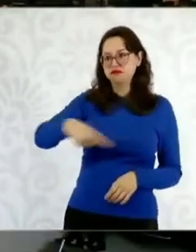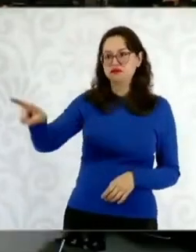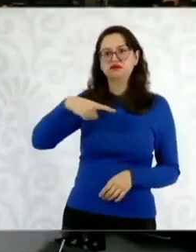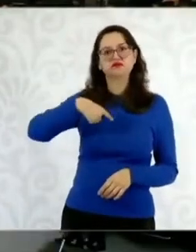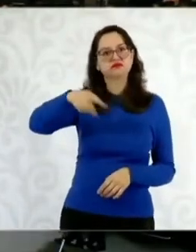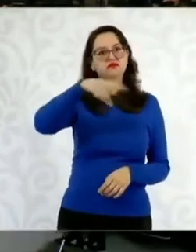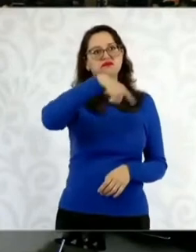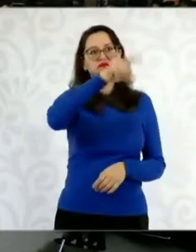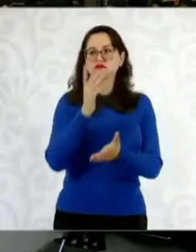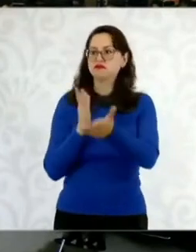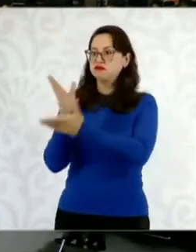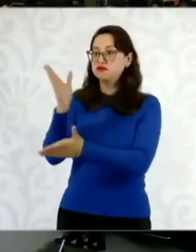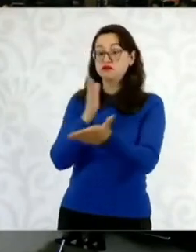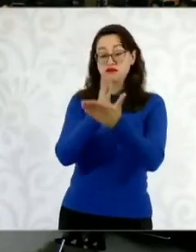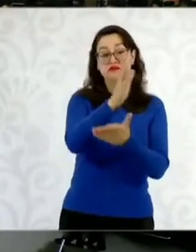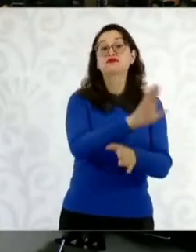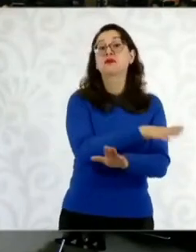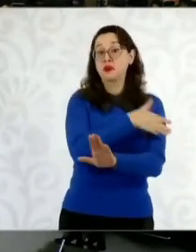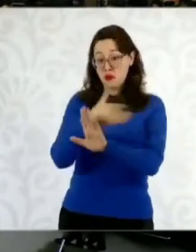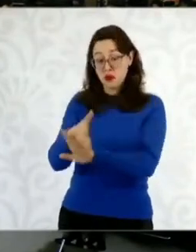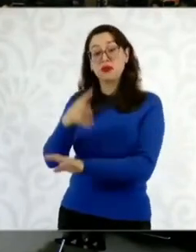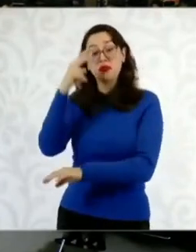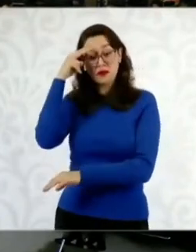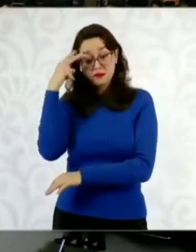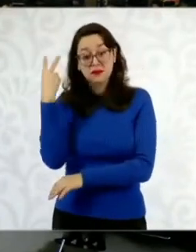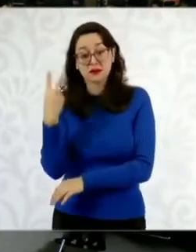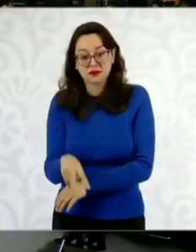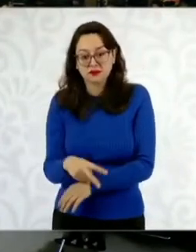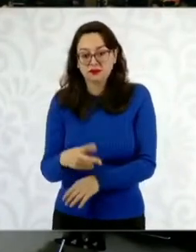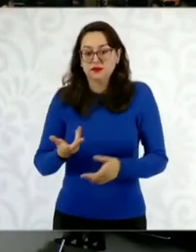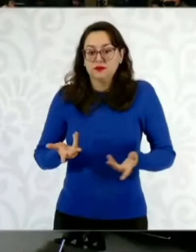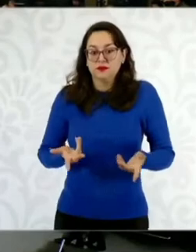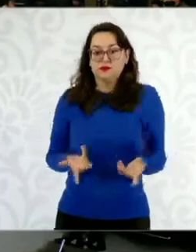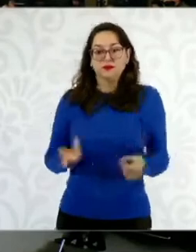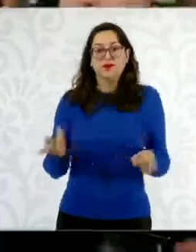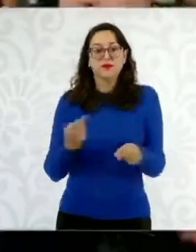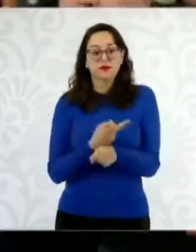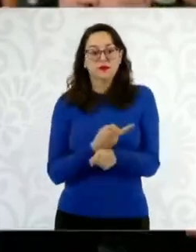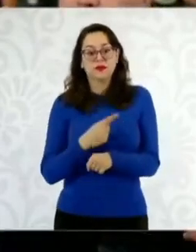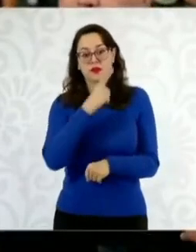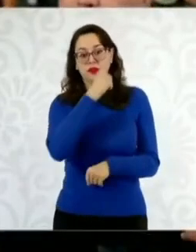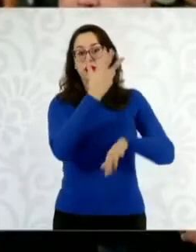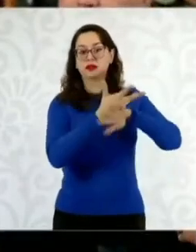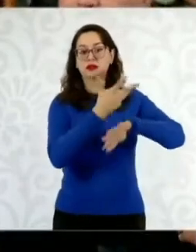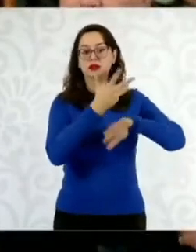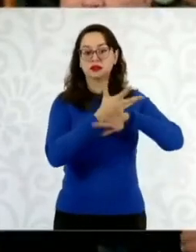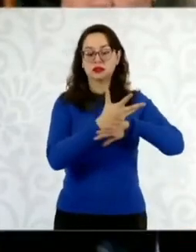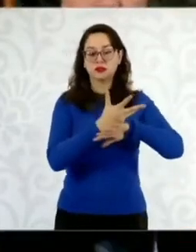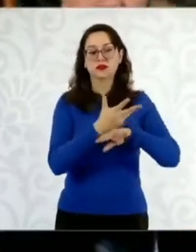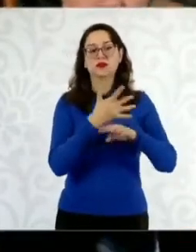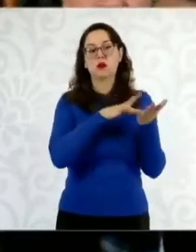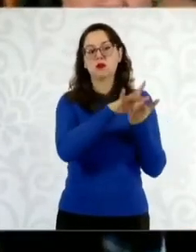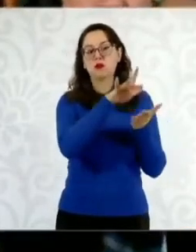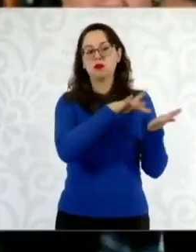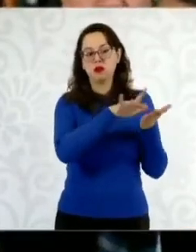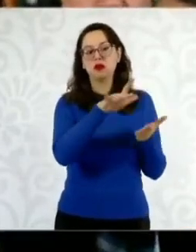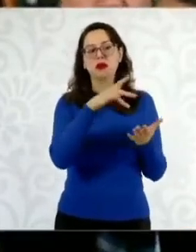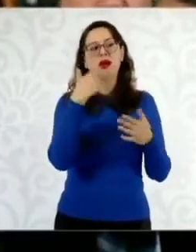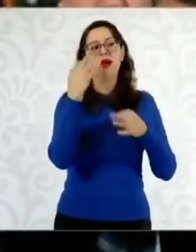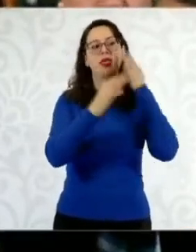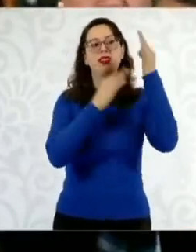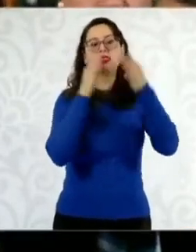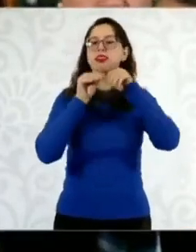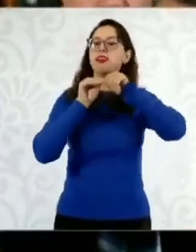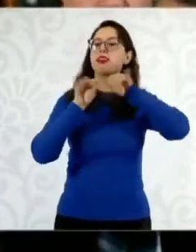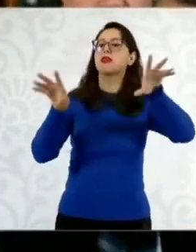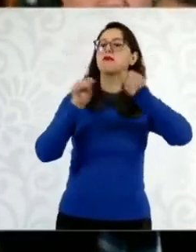caso mexicano. Y no es la primera vez que estos medios estadounidenses cooperan con ese tipo de